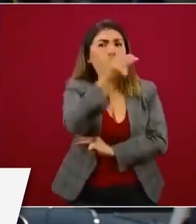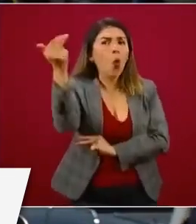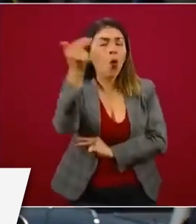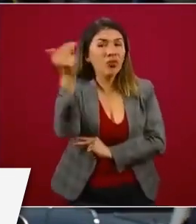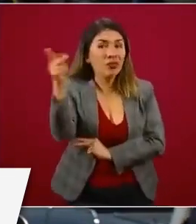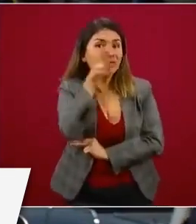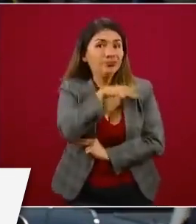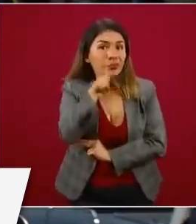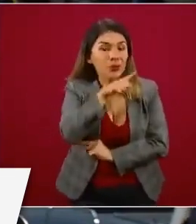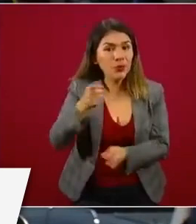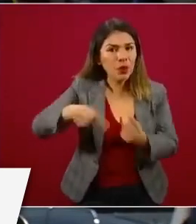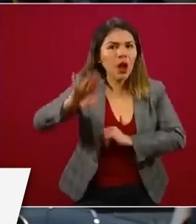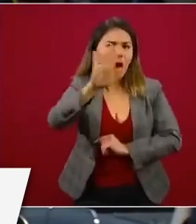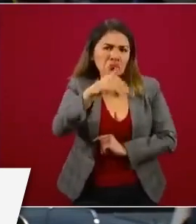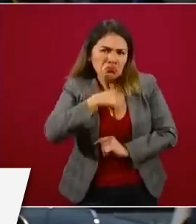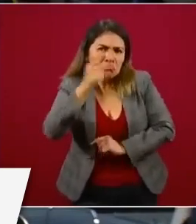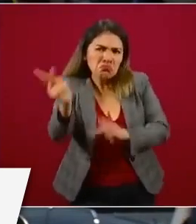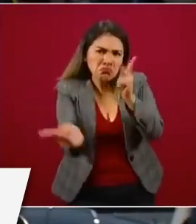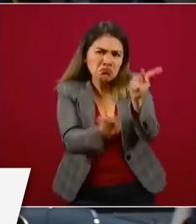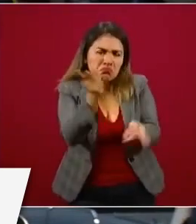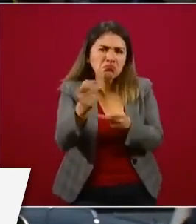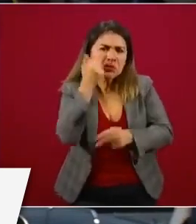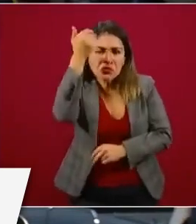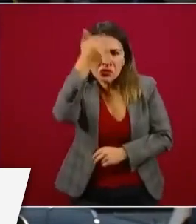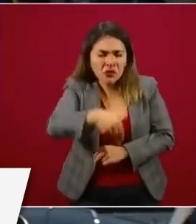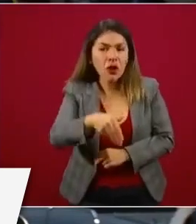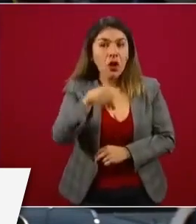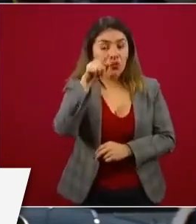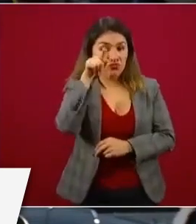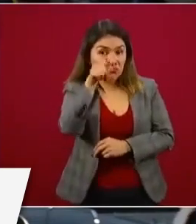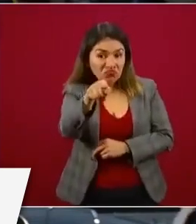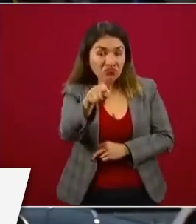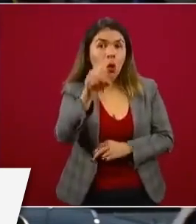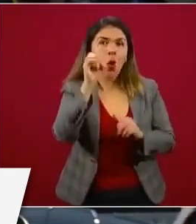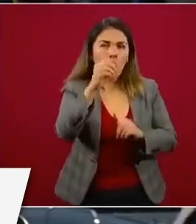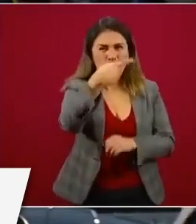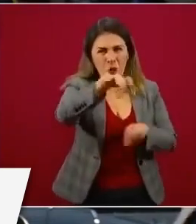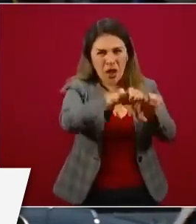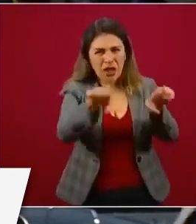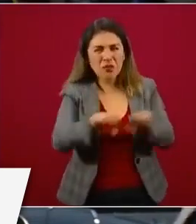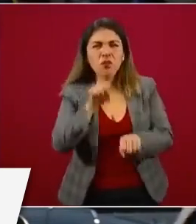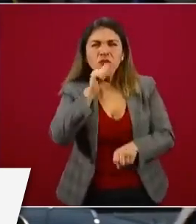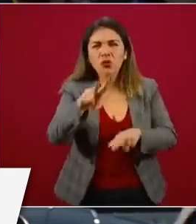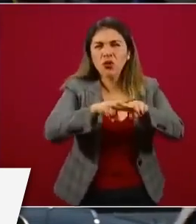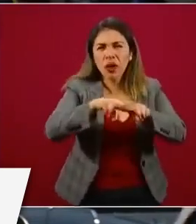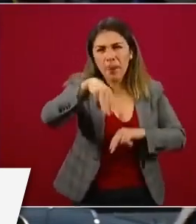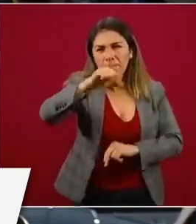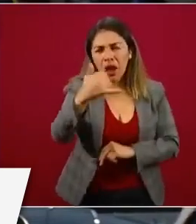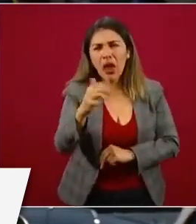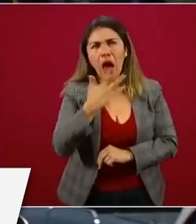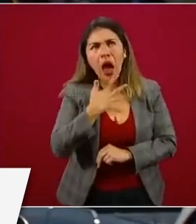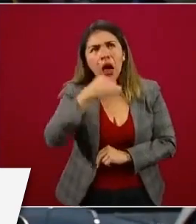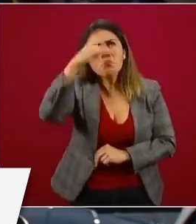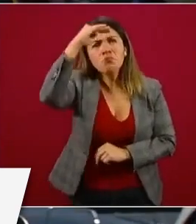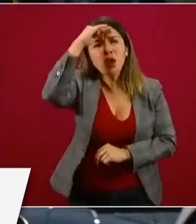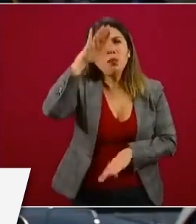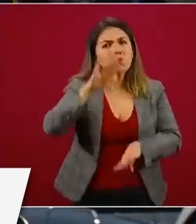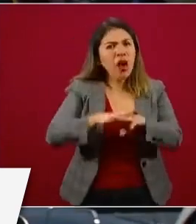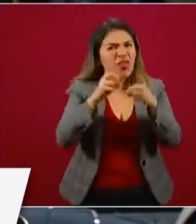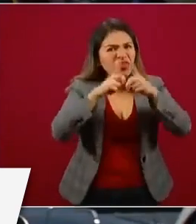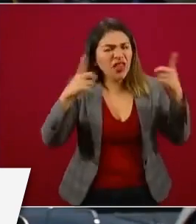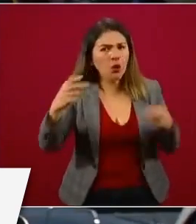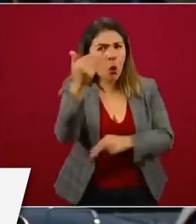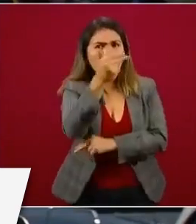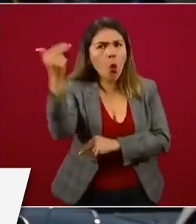entonces yo le quisiera preguntar presidente si usted o el equipo del tren maya está pensando un desarrollo hotelero mucho más